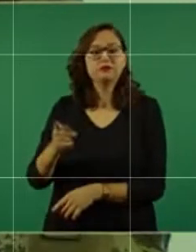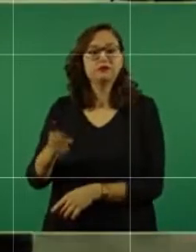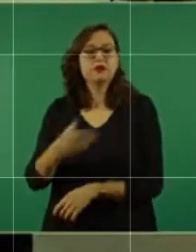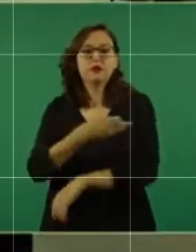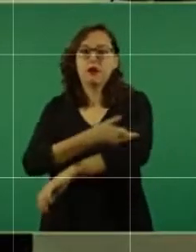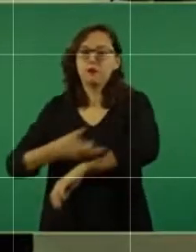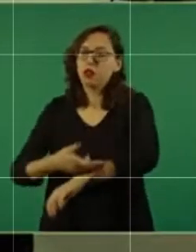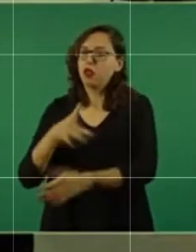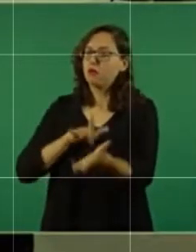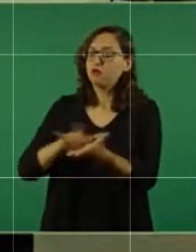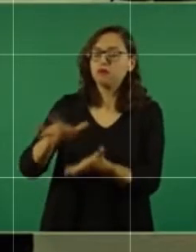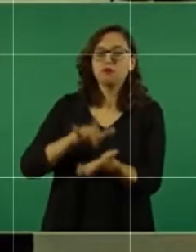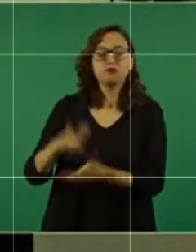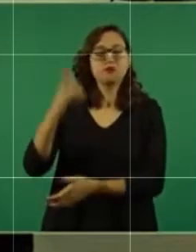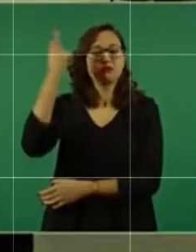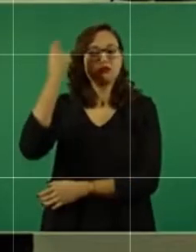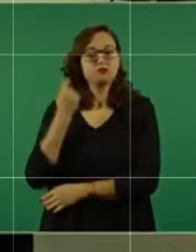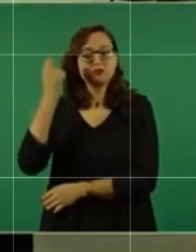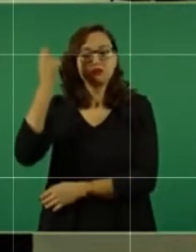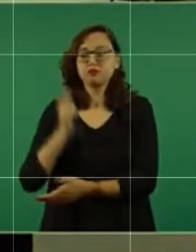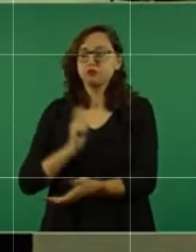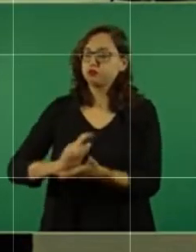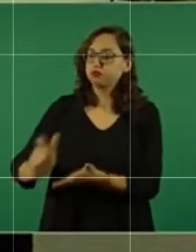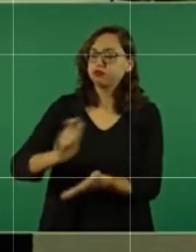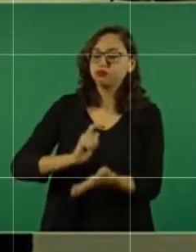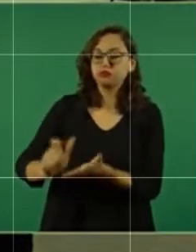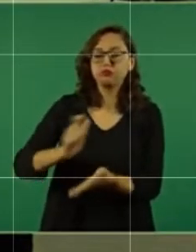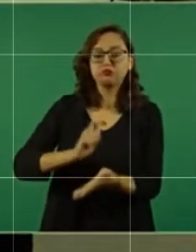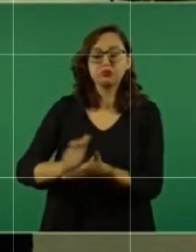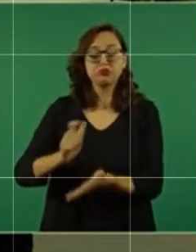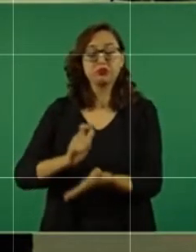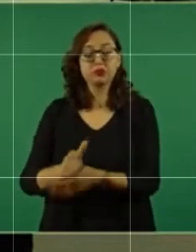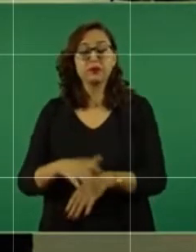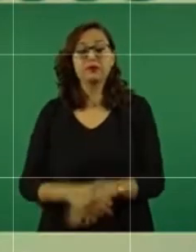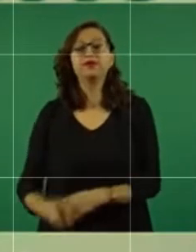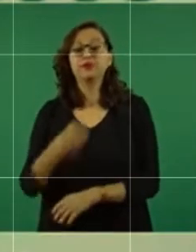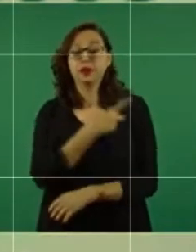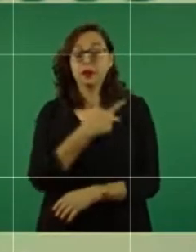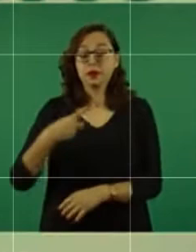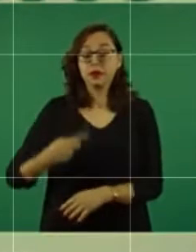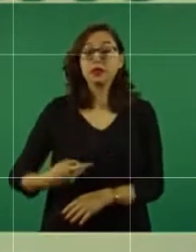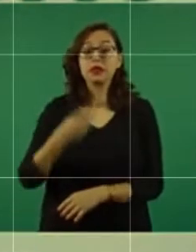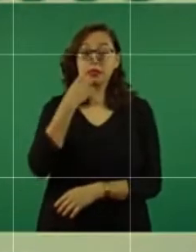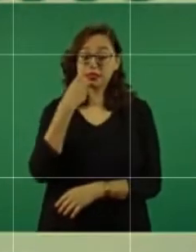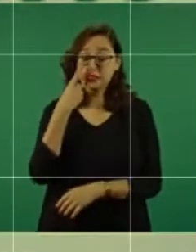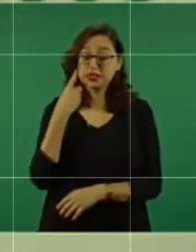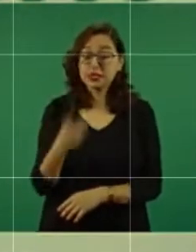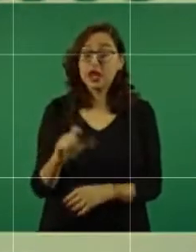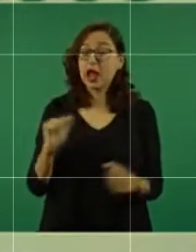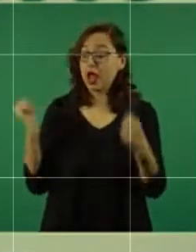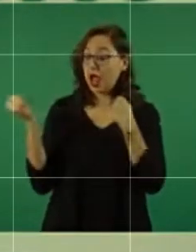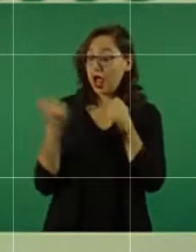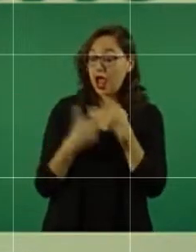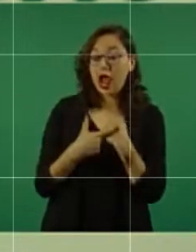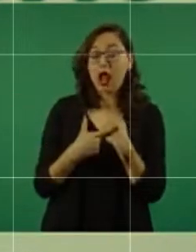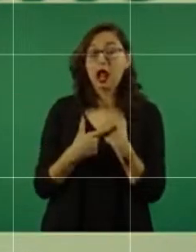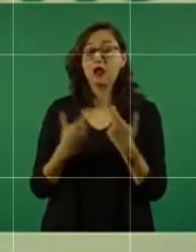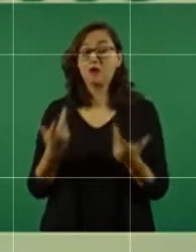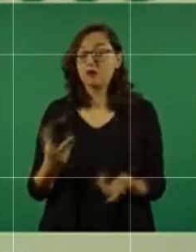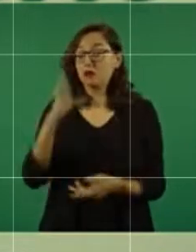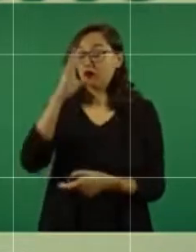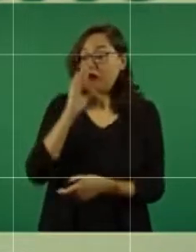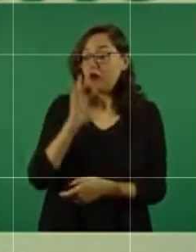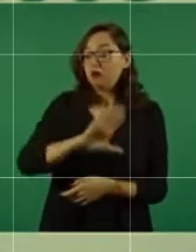Es necesario recalcarles que por concepto de decesos e incapacidades no existe una relación con el ritmo de los trabajos de